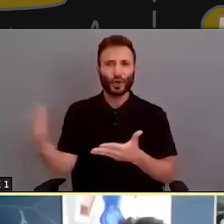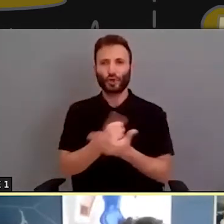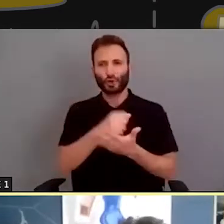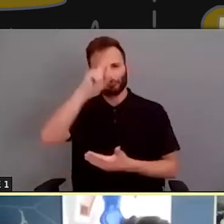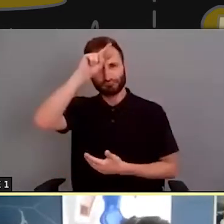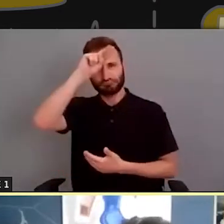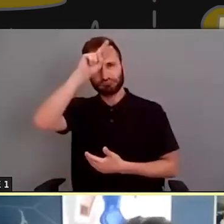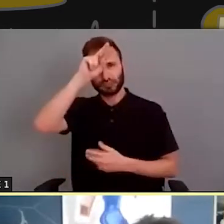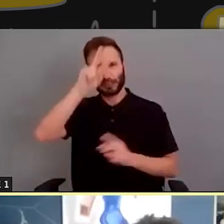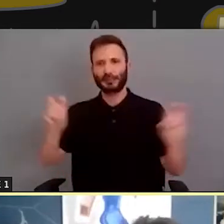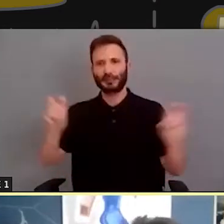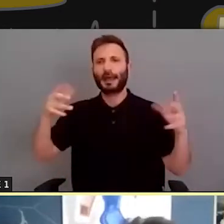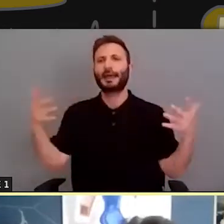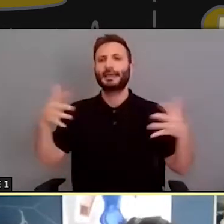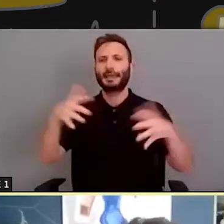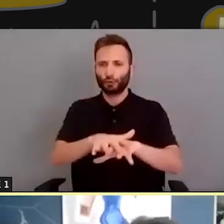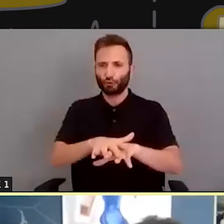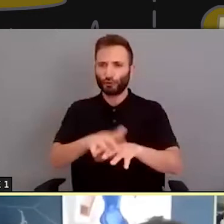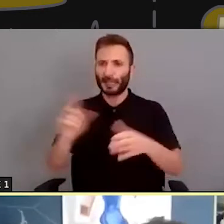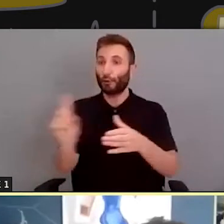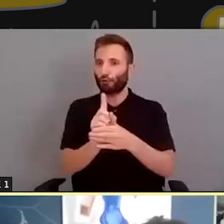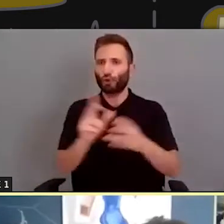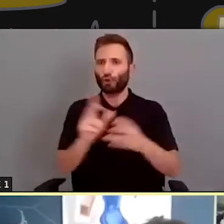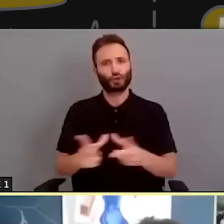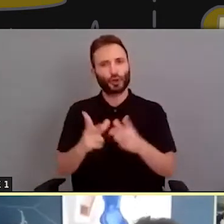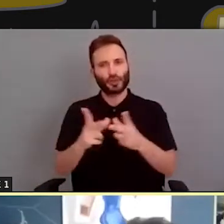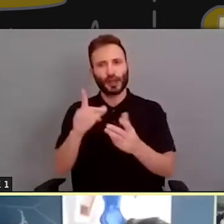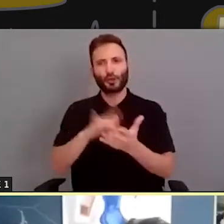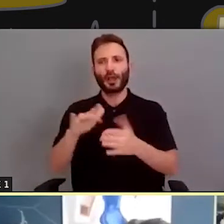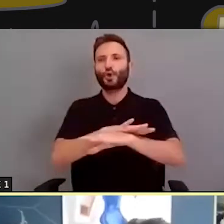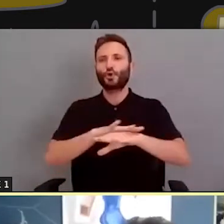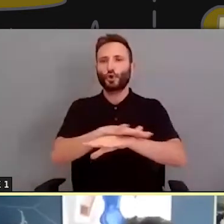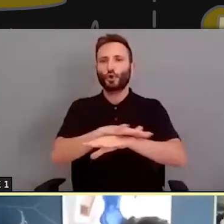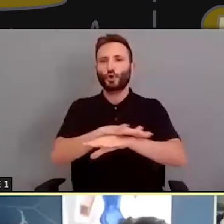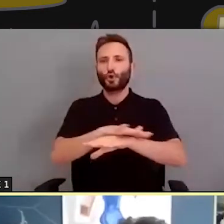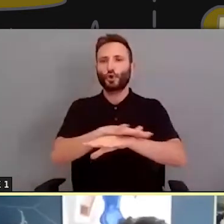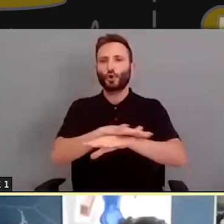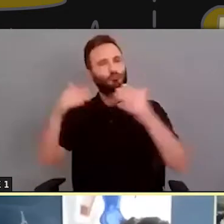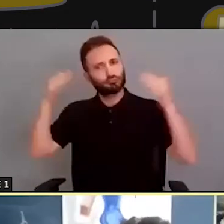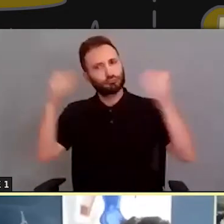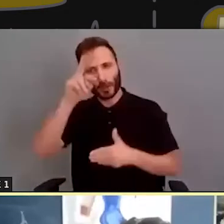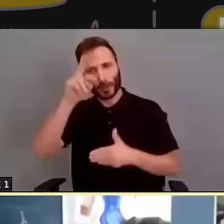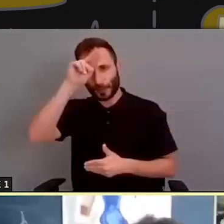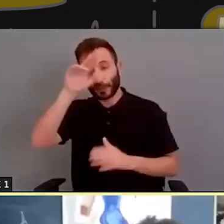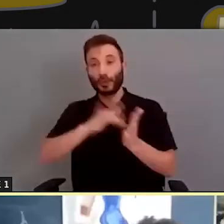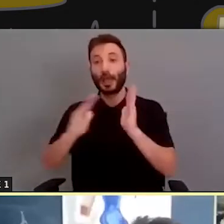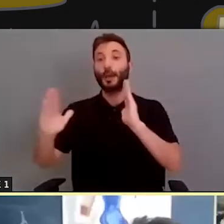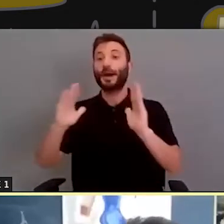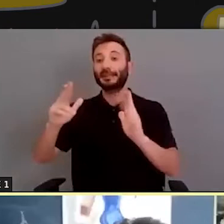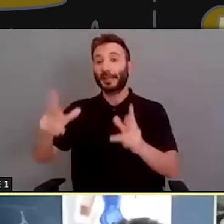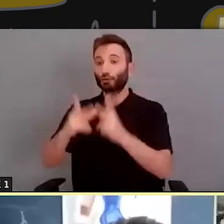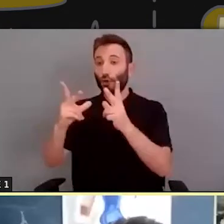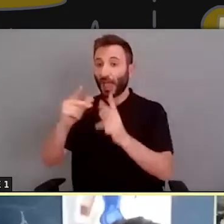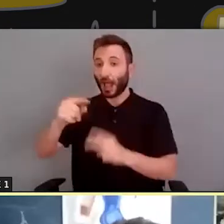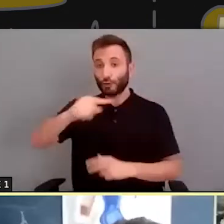por la inclusión social, varios gobiernos en mayor o menor medida, pero hemos visto que la parte social, la parte cultural